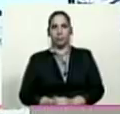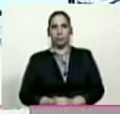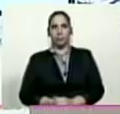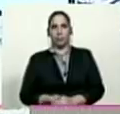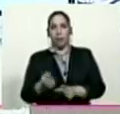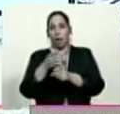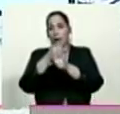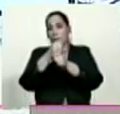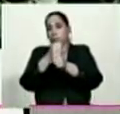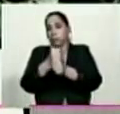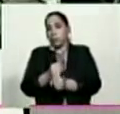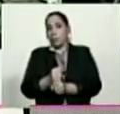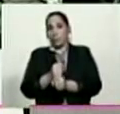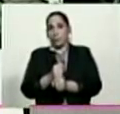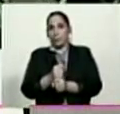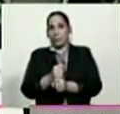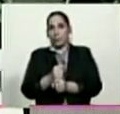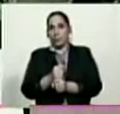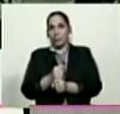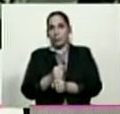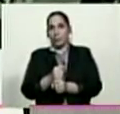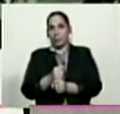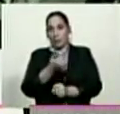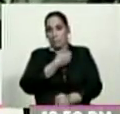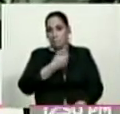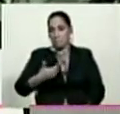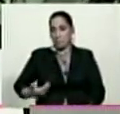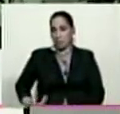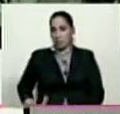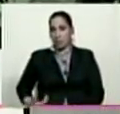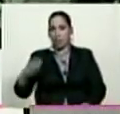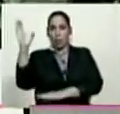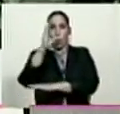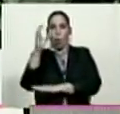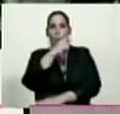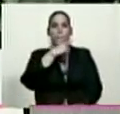Esperemos que el presidente de Colombia, Iván Duque,